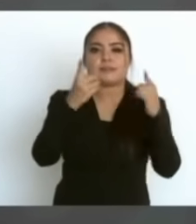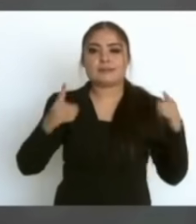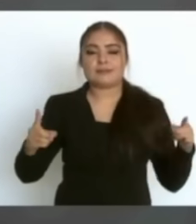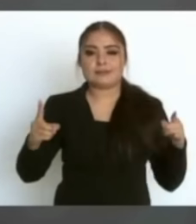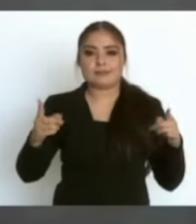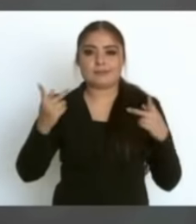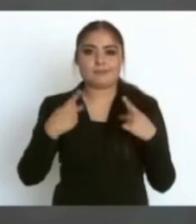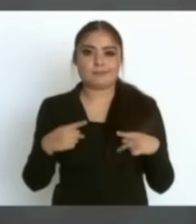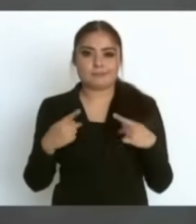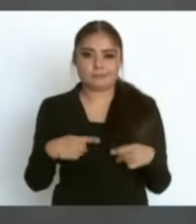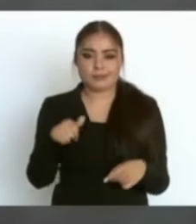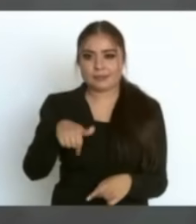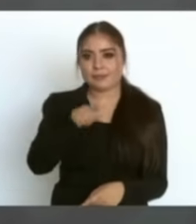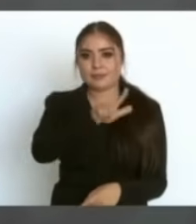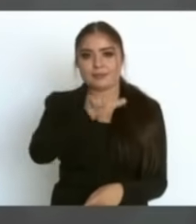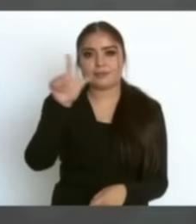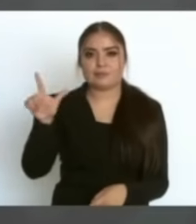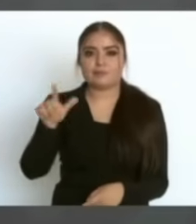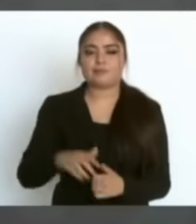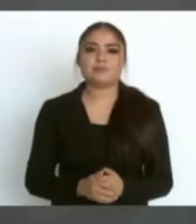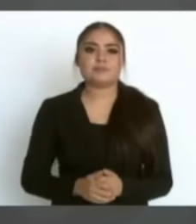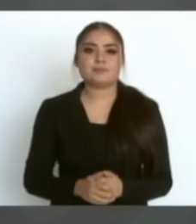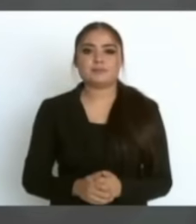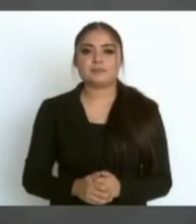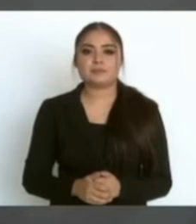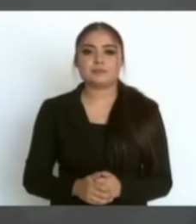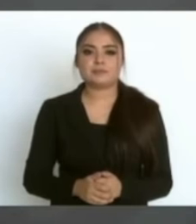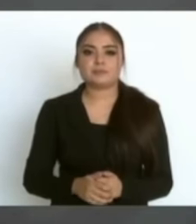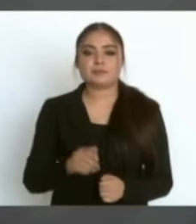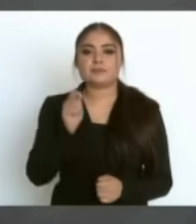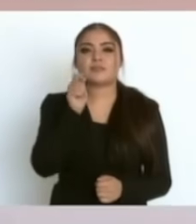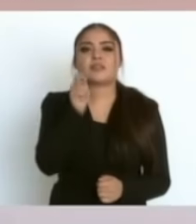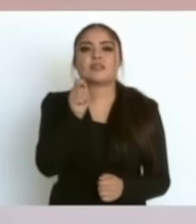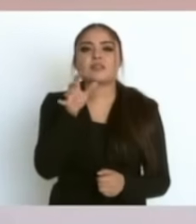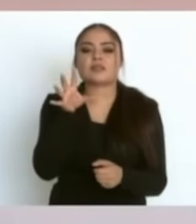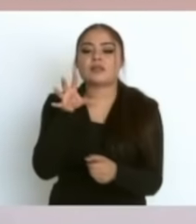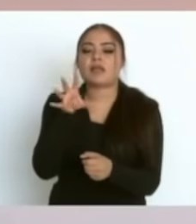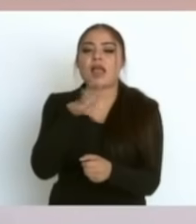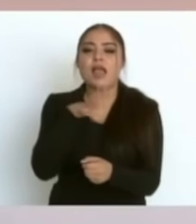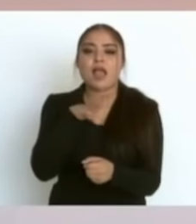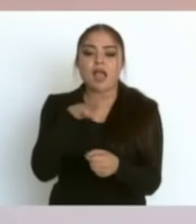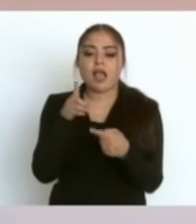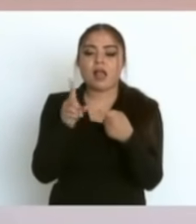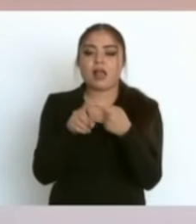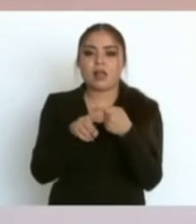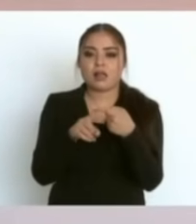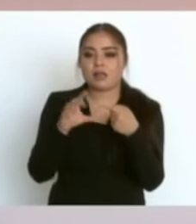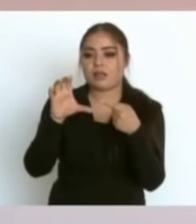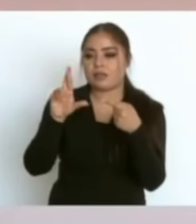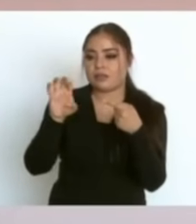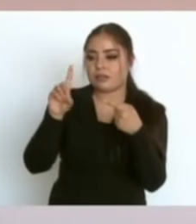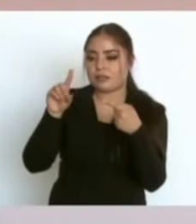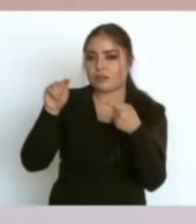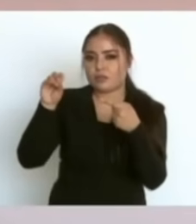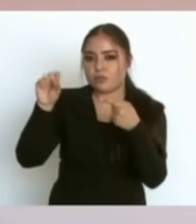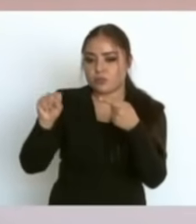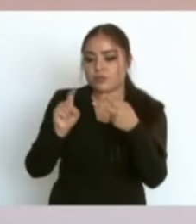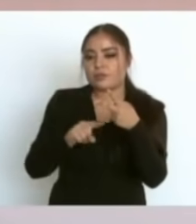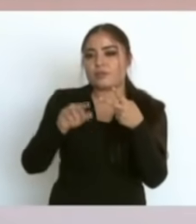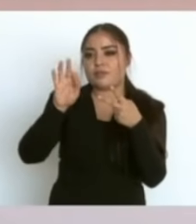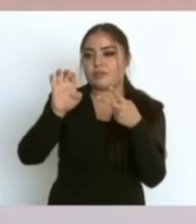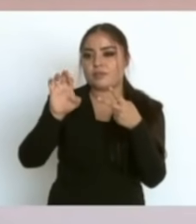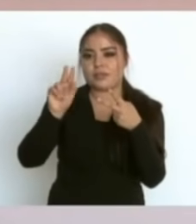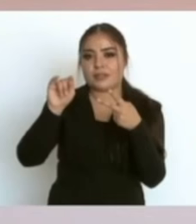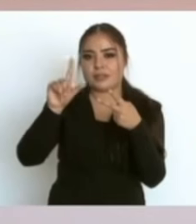en la laguna incluye a créditos que incluya fertilización